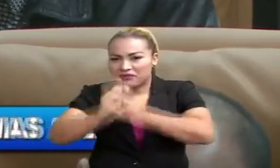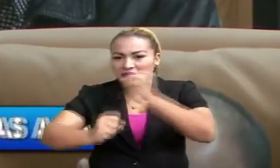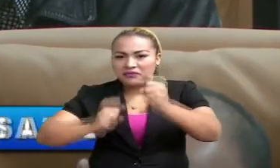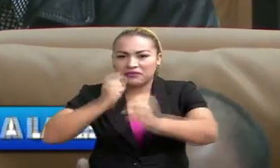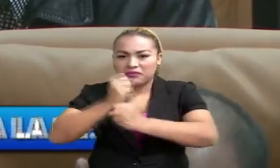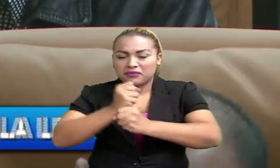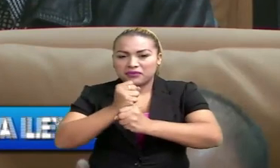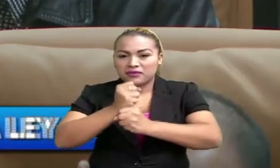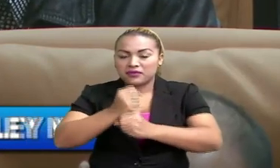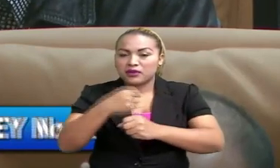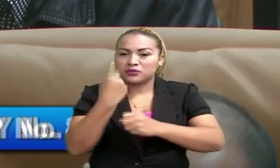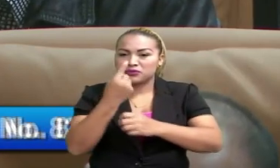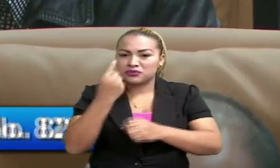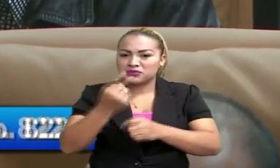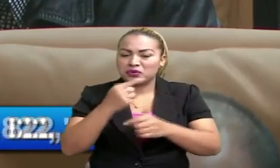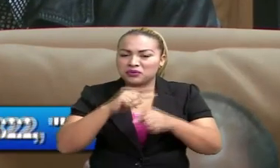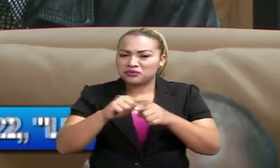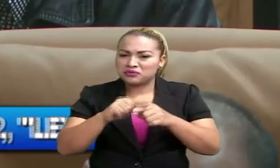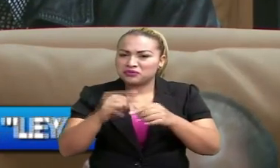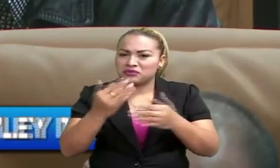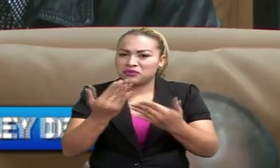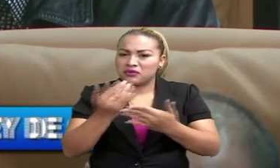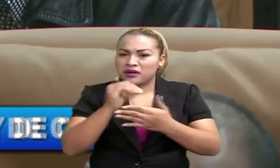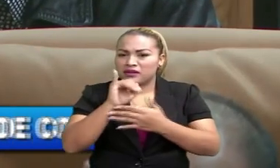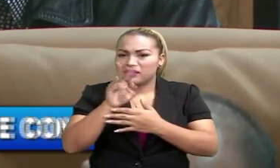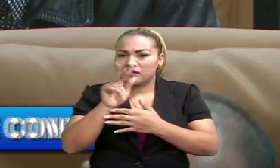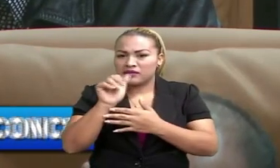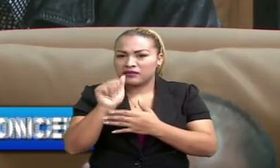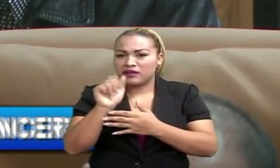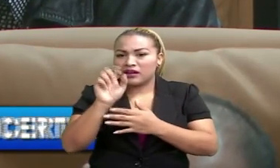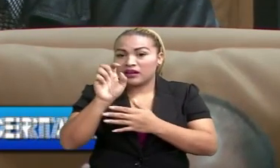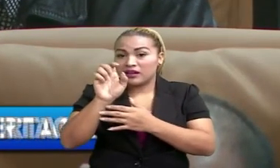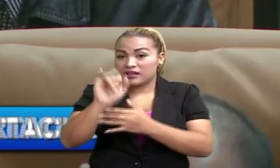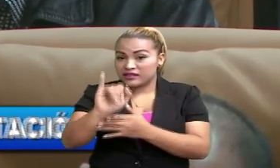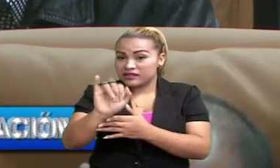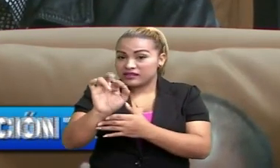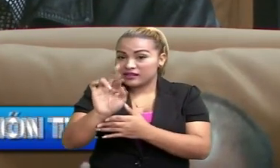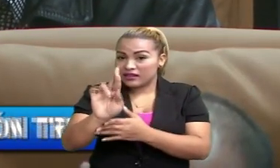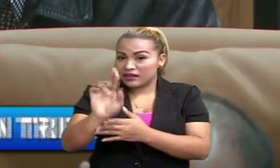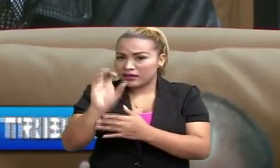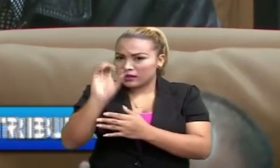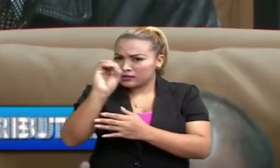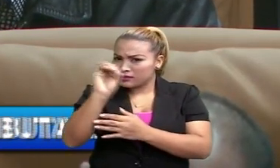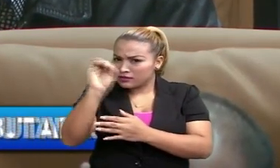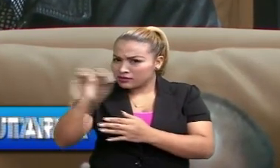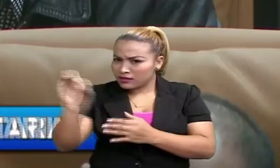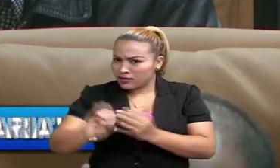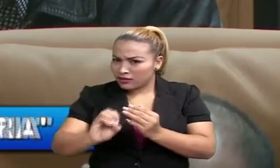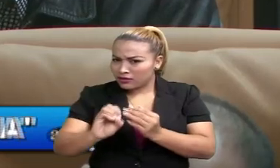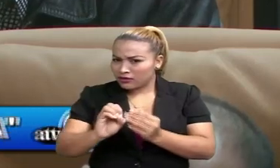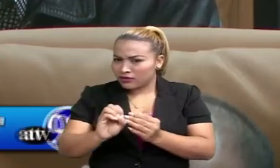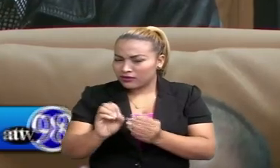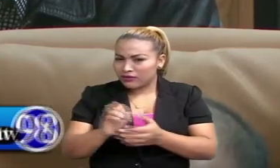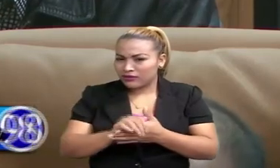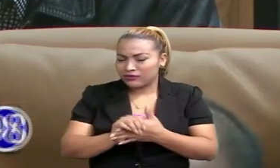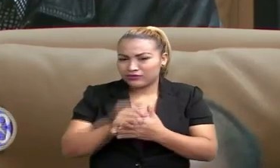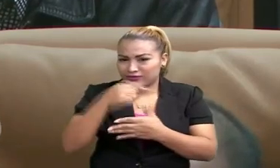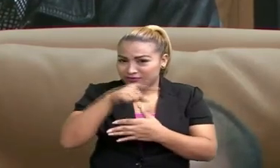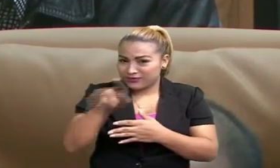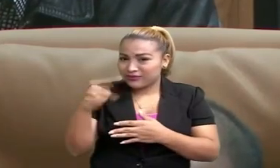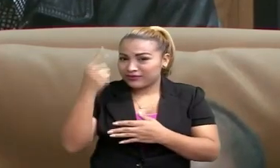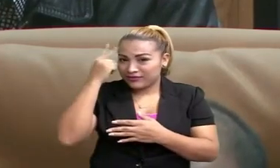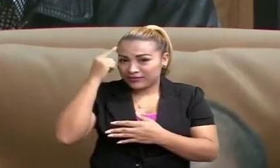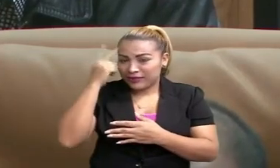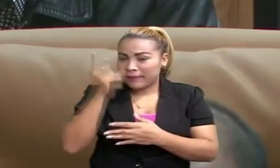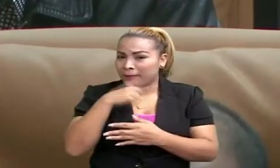declarando base imponible para el cálculo del IR cero? ¿Ustedes creen eso?